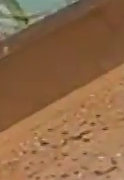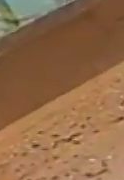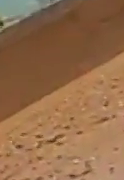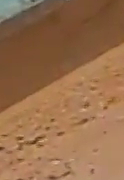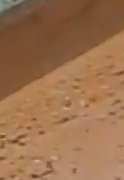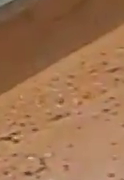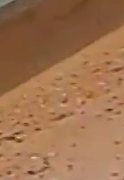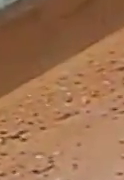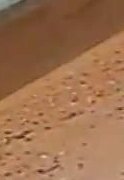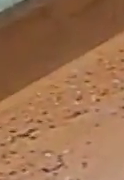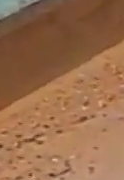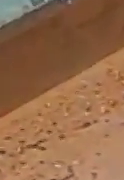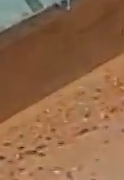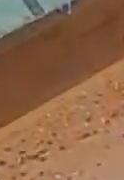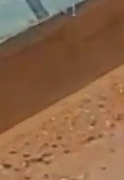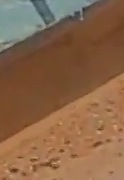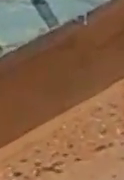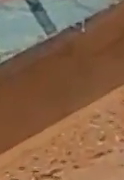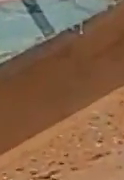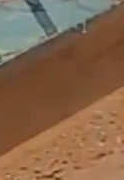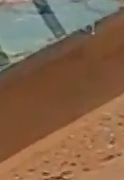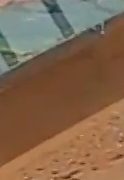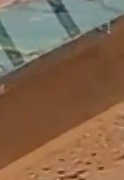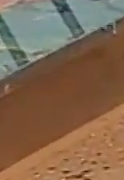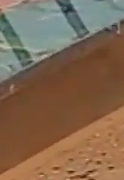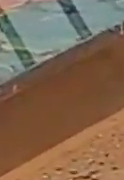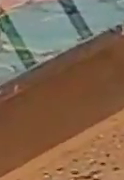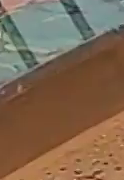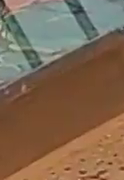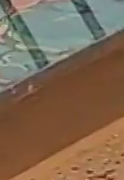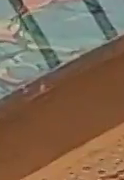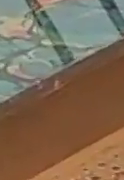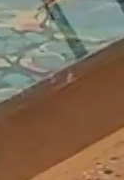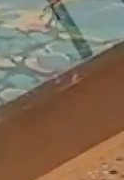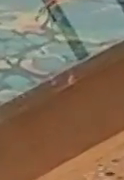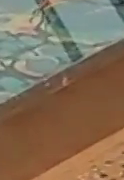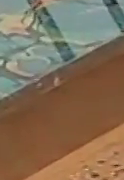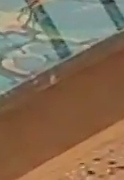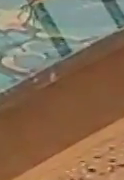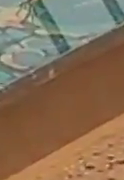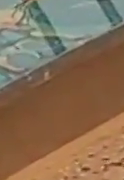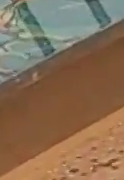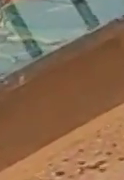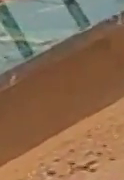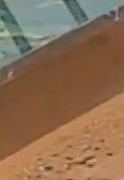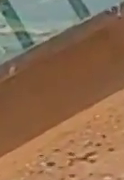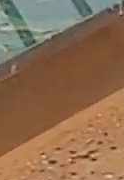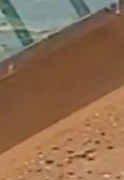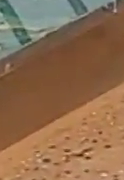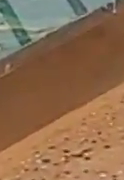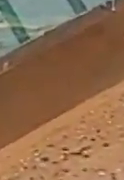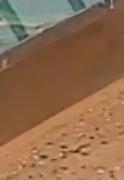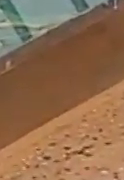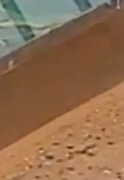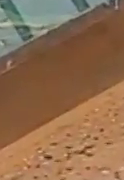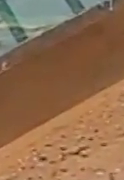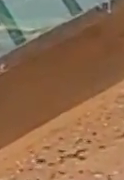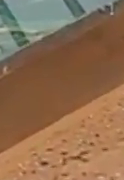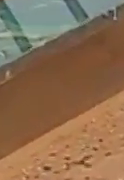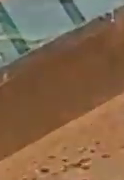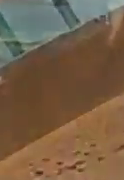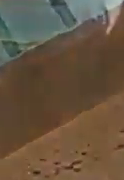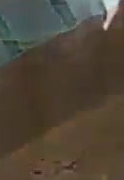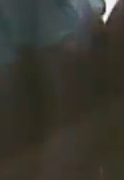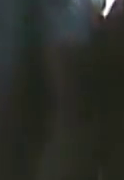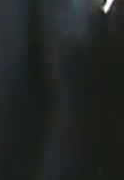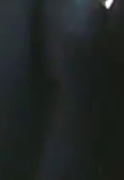Feria Internacional del Libro año 2018. Aprecian ustedes allí el recibimiento, ya la entrada del primer mandatario nacional encabezando